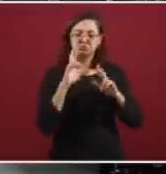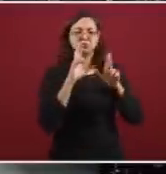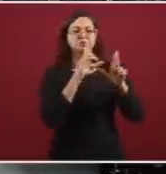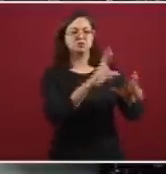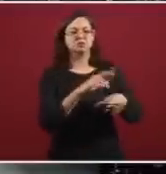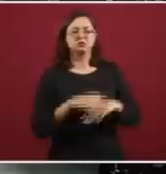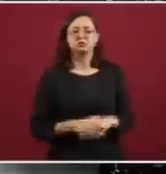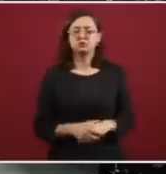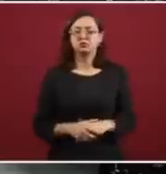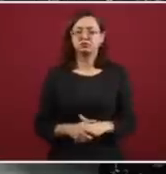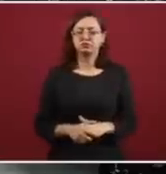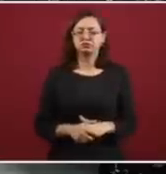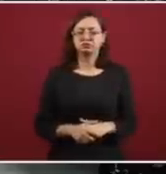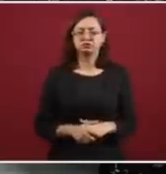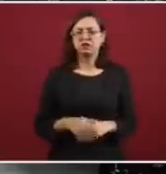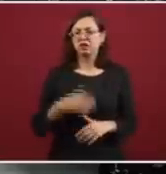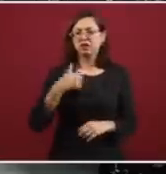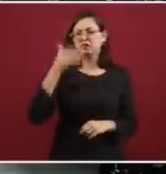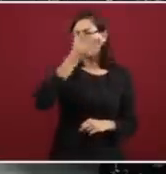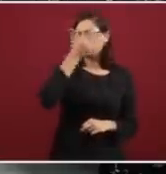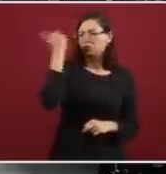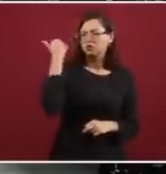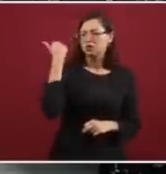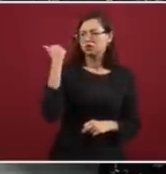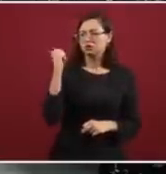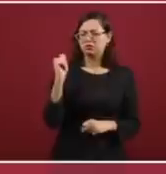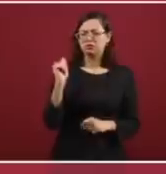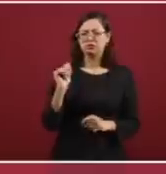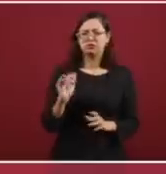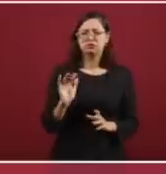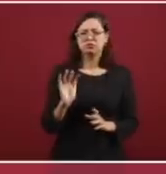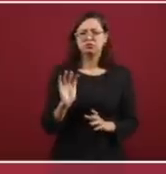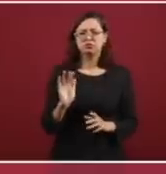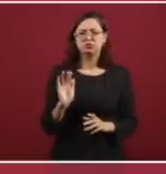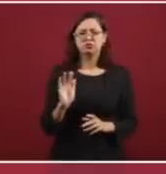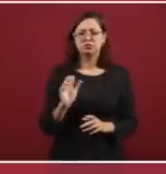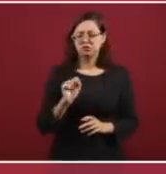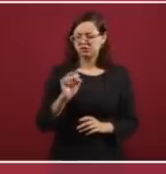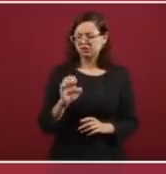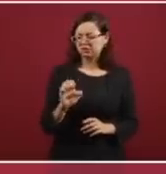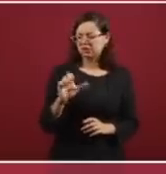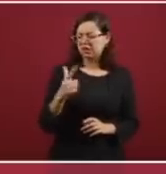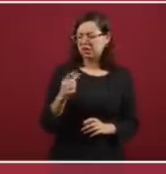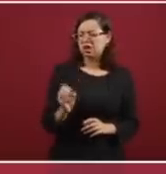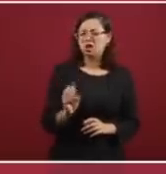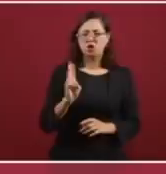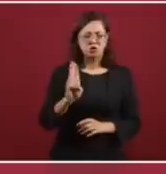No sé, lo puede atender la secretaria de Gobernación,